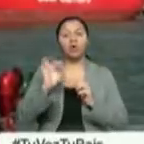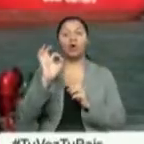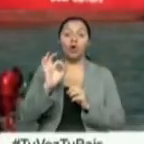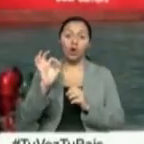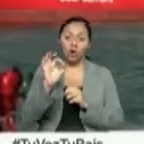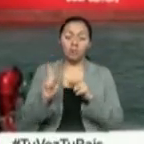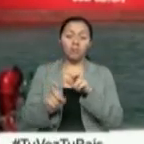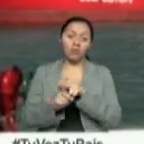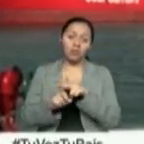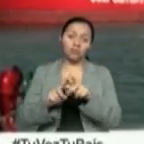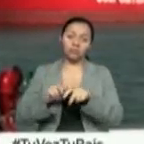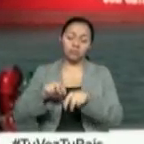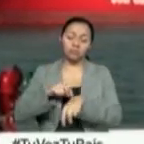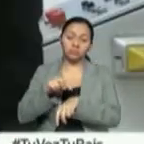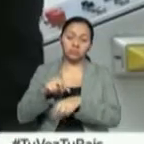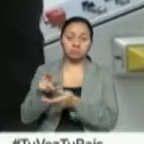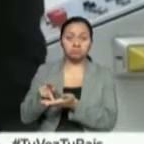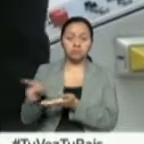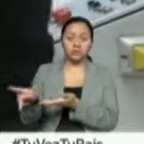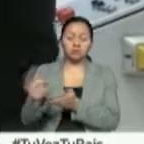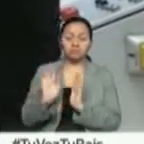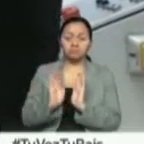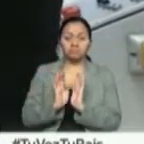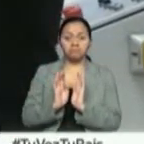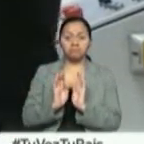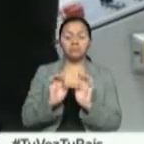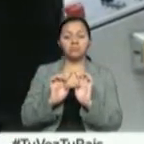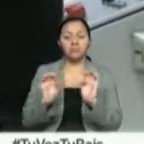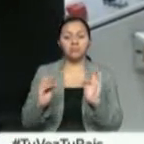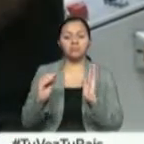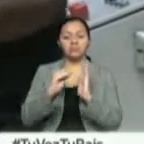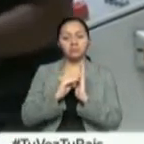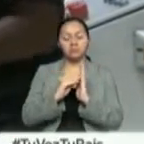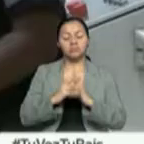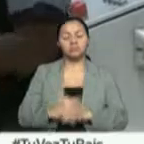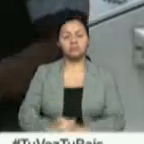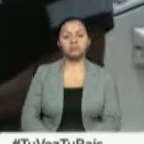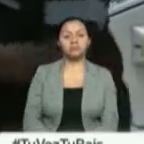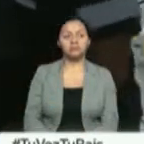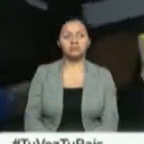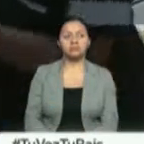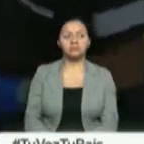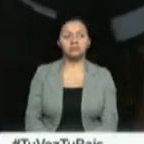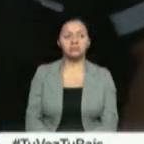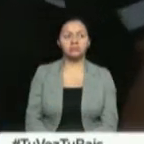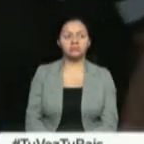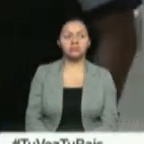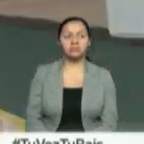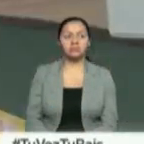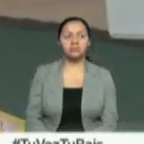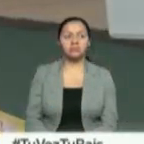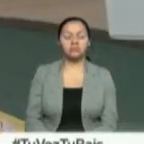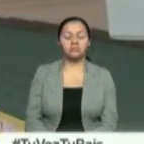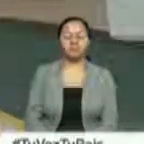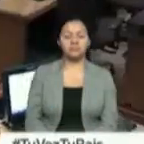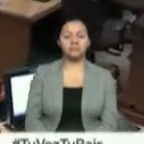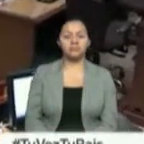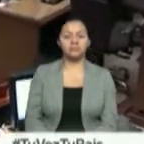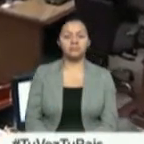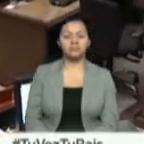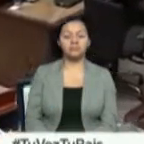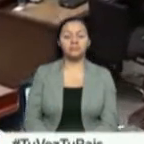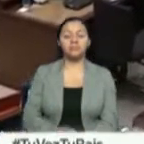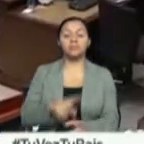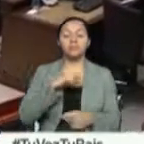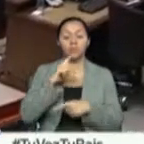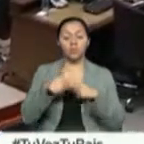trabajadores la remuneración respectiva con el correspondiente recargo por trabajo extraordinario también prevee